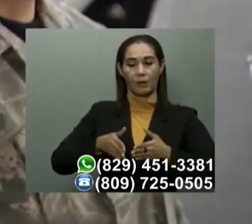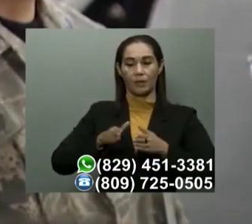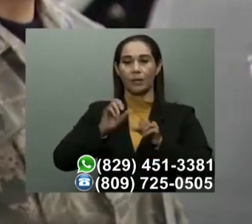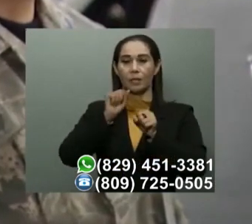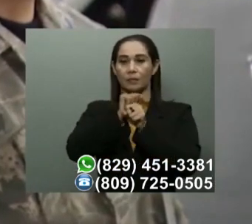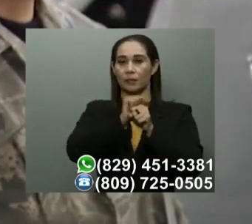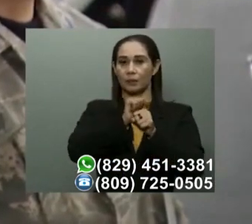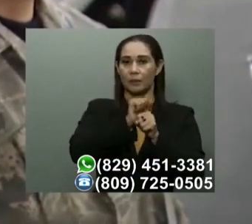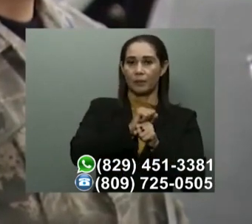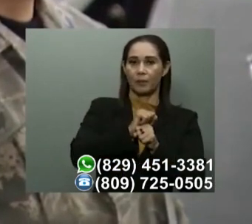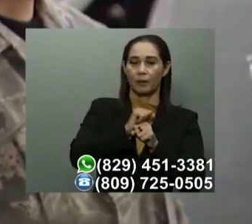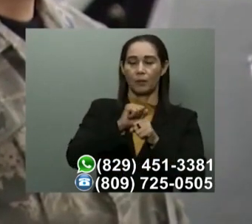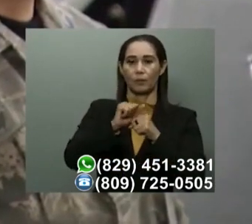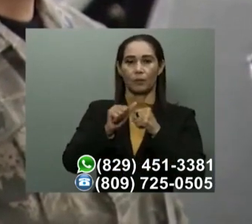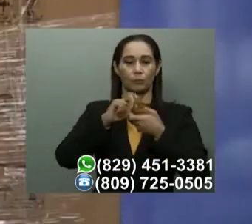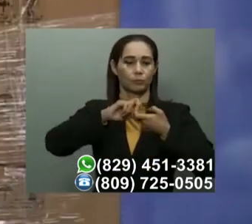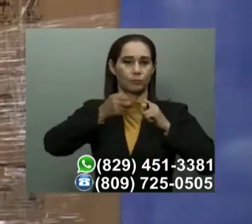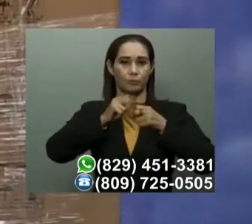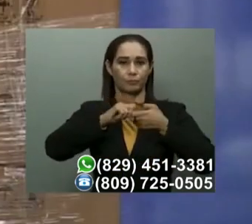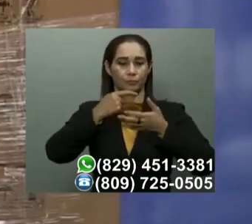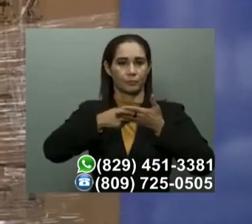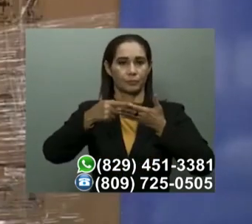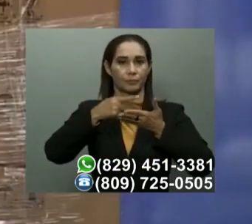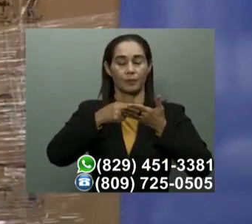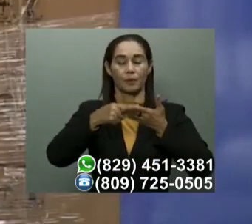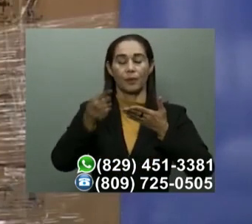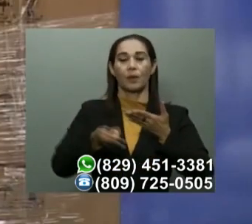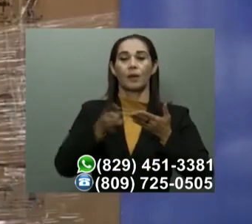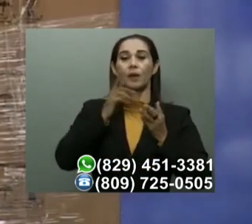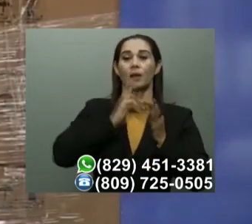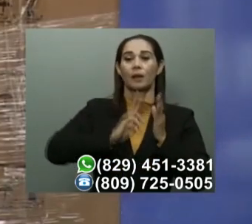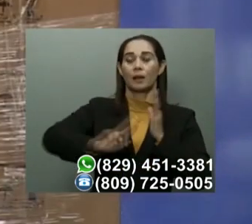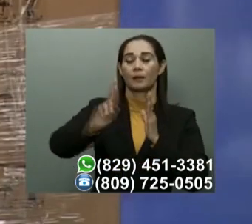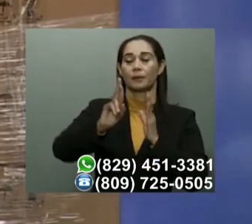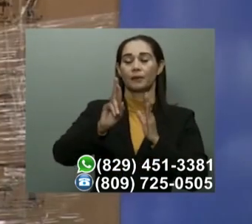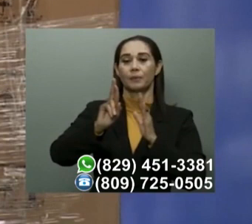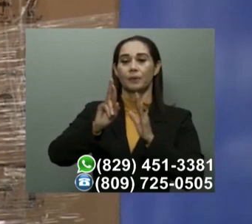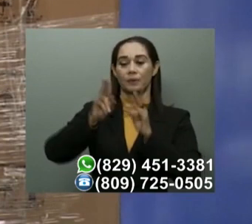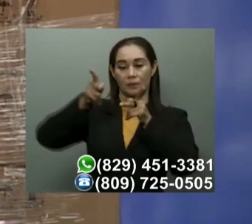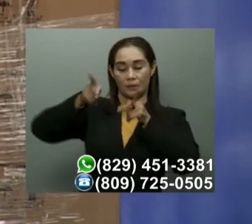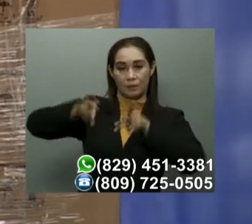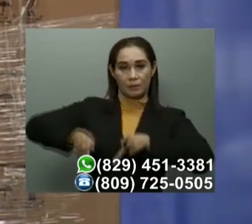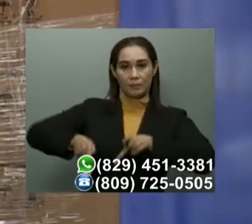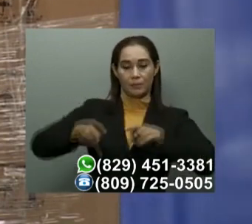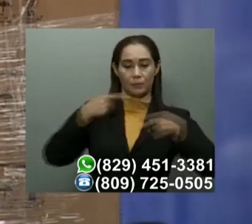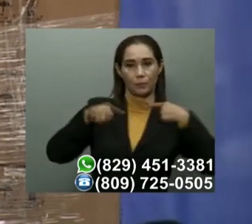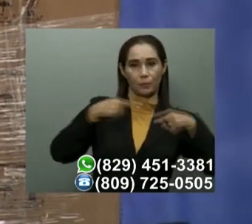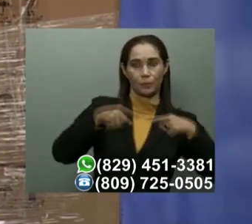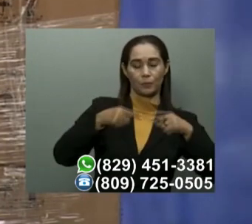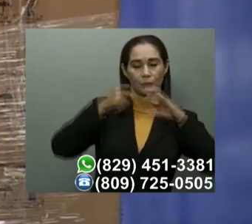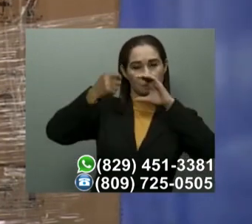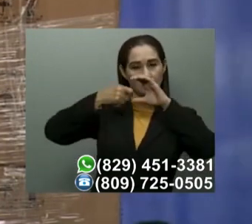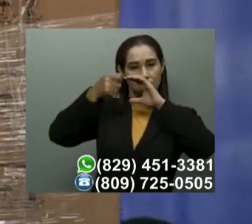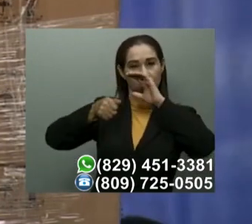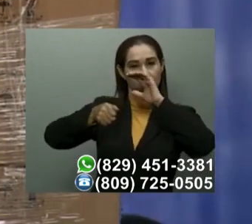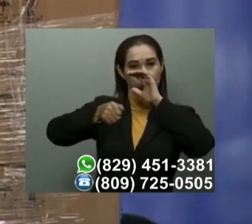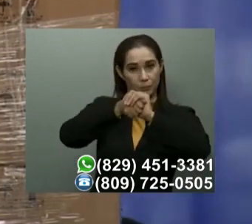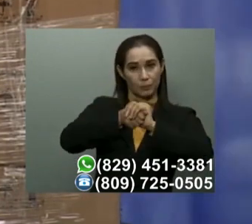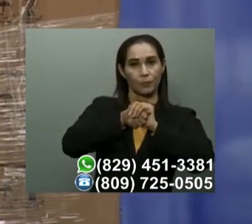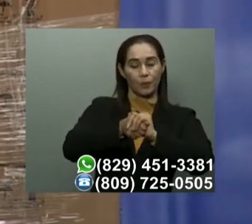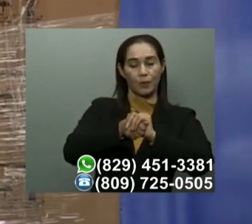actuaciones policiales y la respuesta de la ciudadanía serán